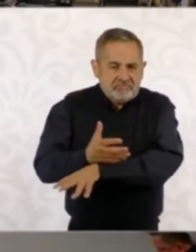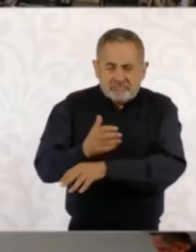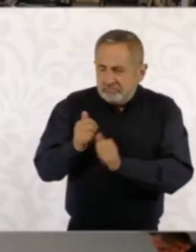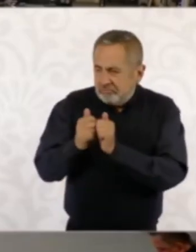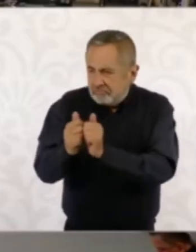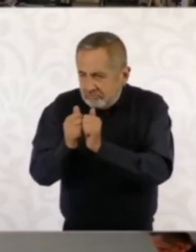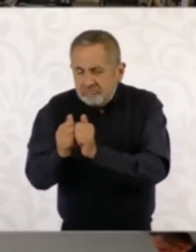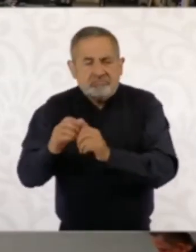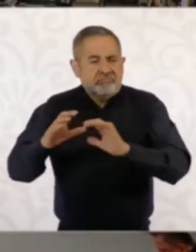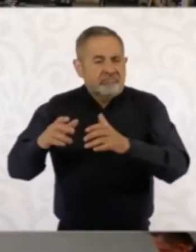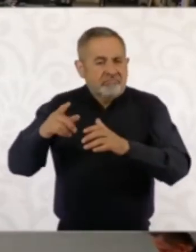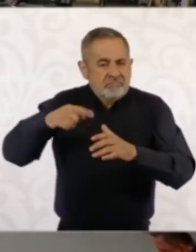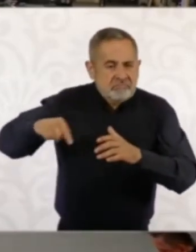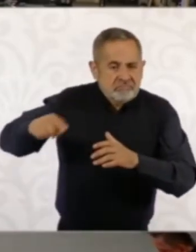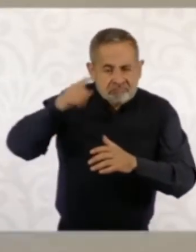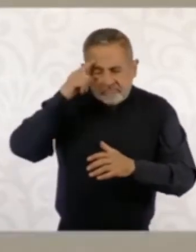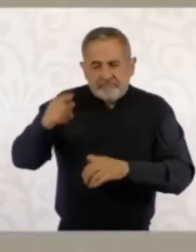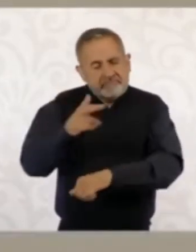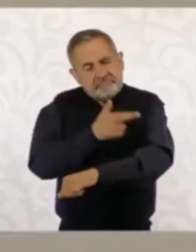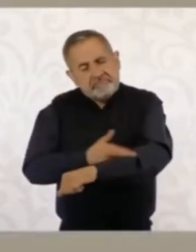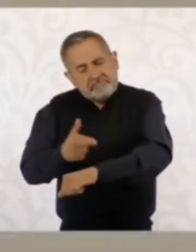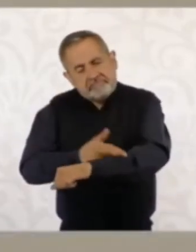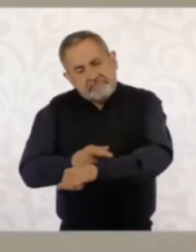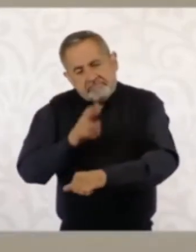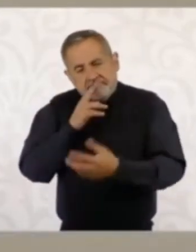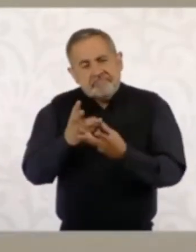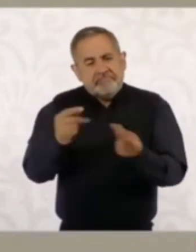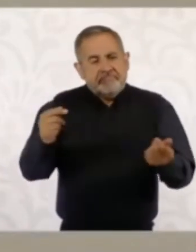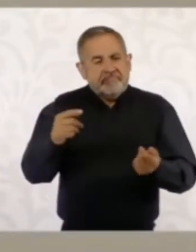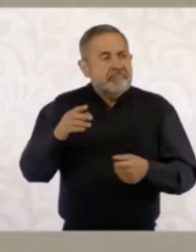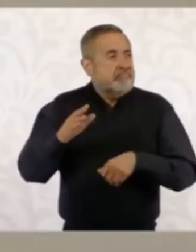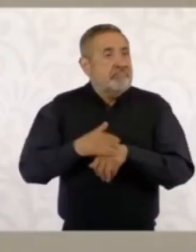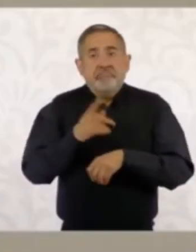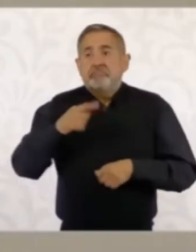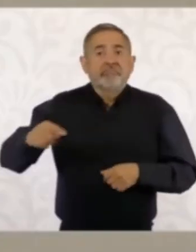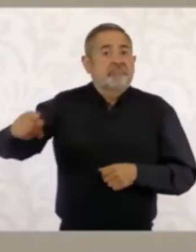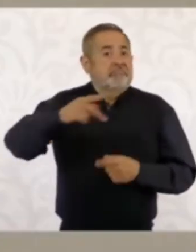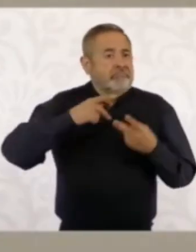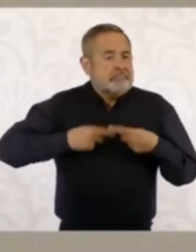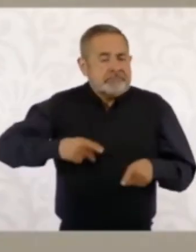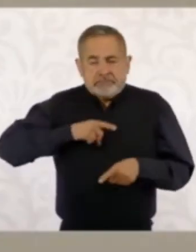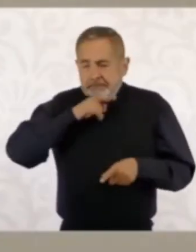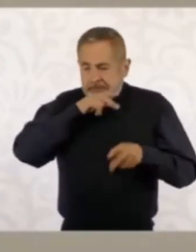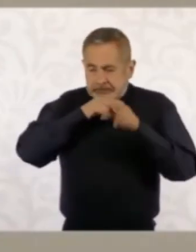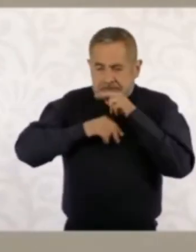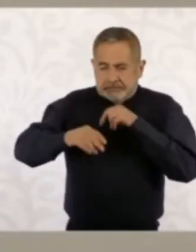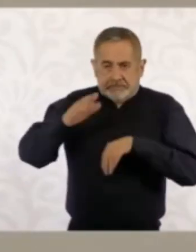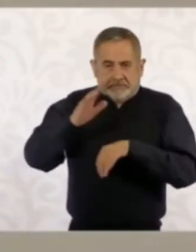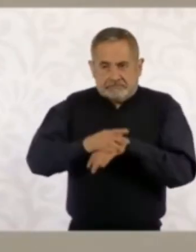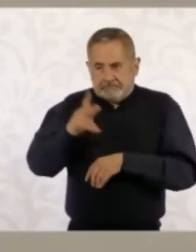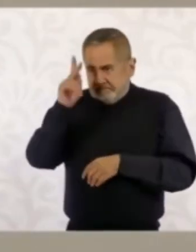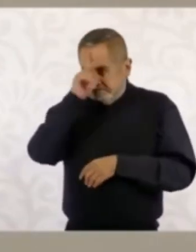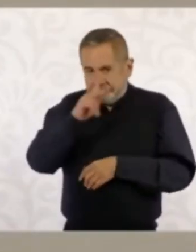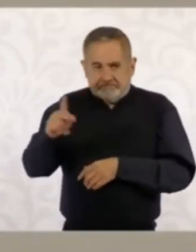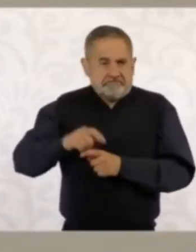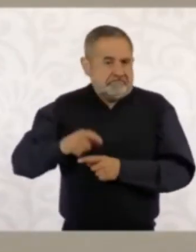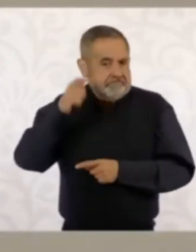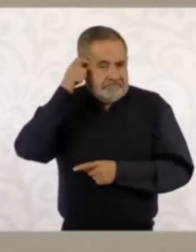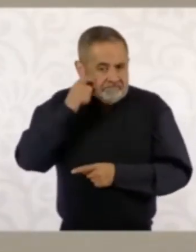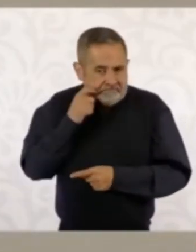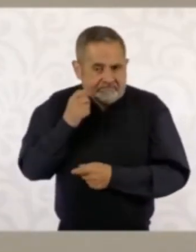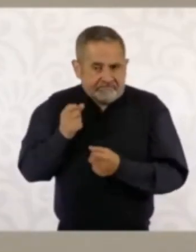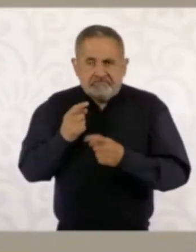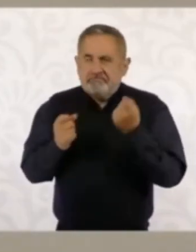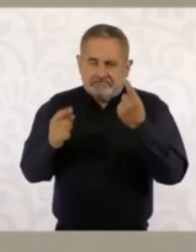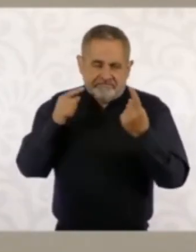acompañamiento con la comunidad para solucionar esto, porque la gente, pues de por sí la pobreza en Guerrero, en varios